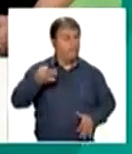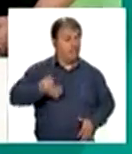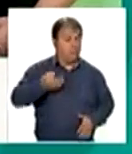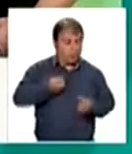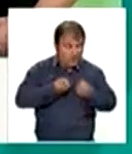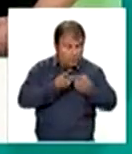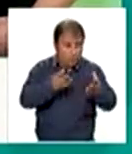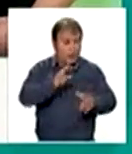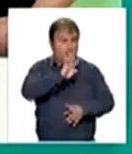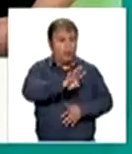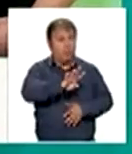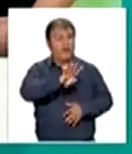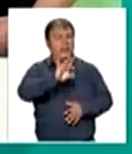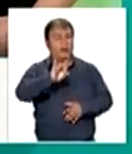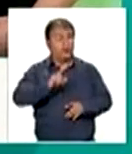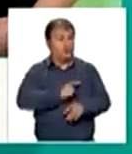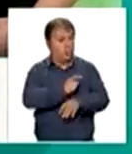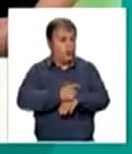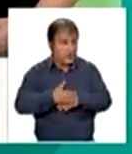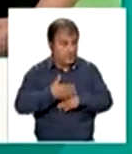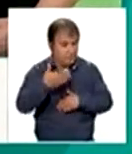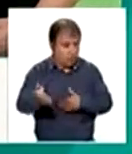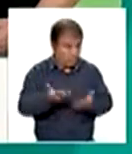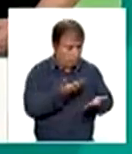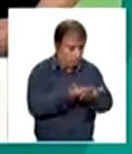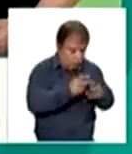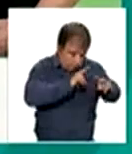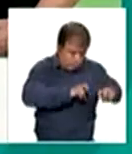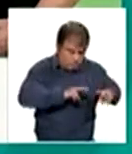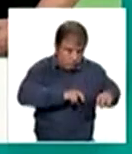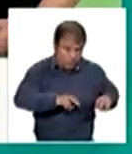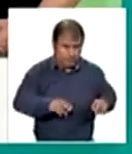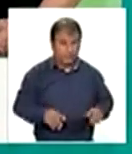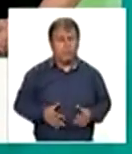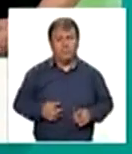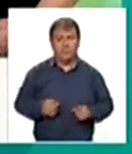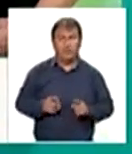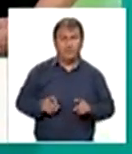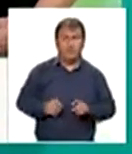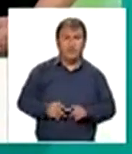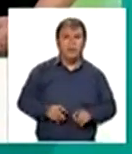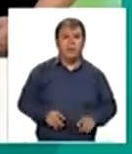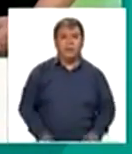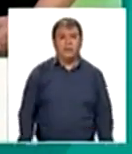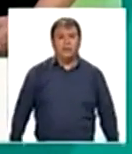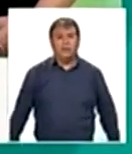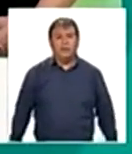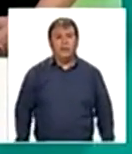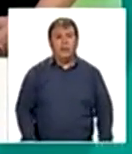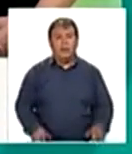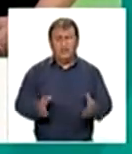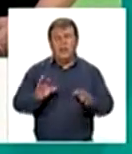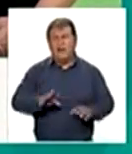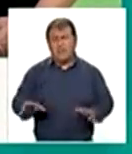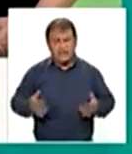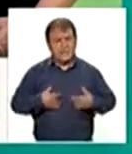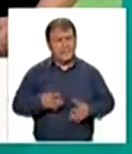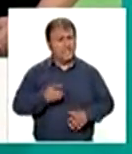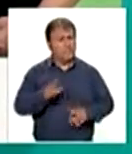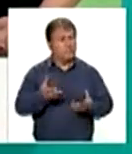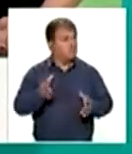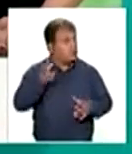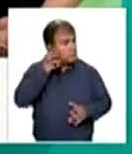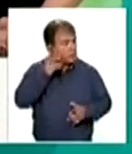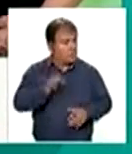informar 48 horas después de haber recibido la muestra. Una consulta. Solamente en grandes eventos. A ver si el director nos